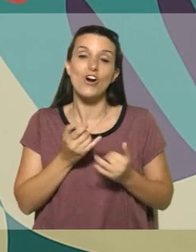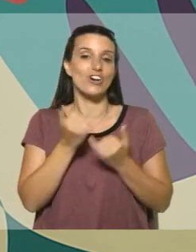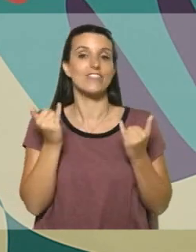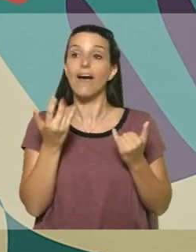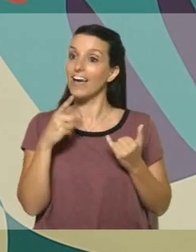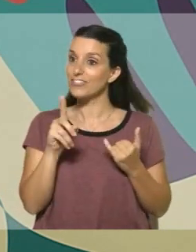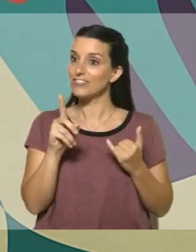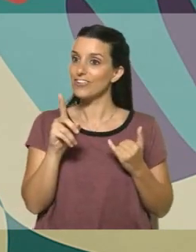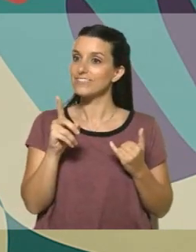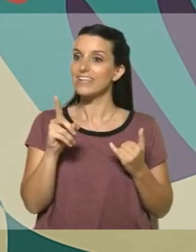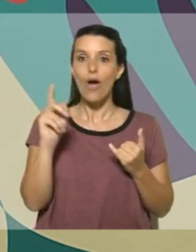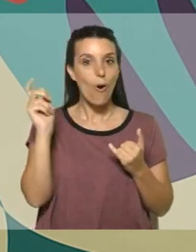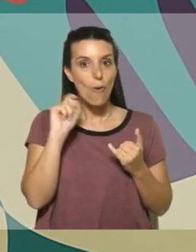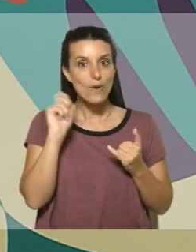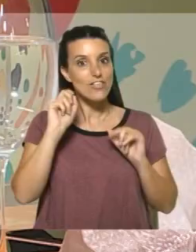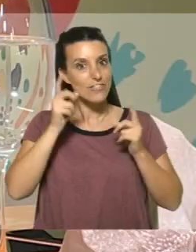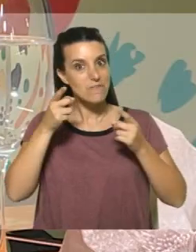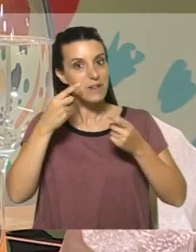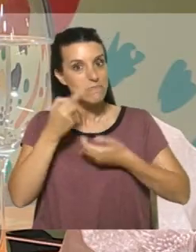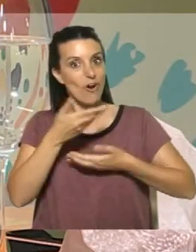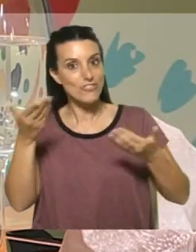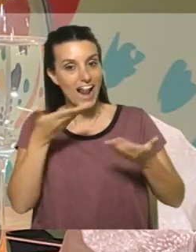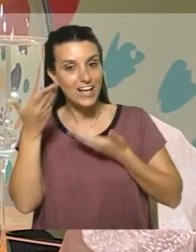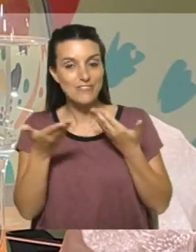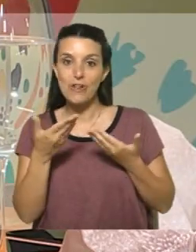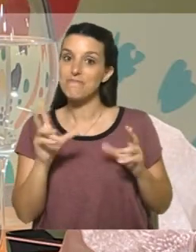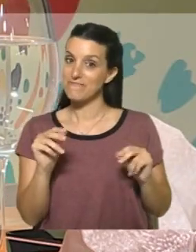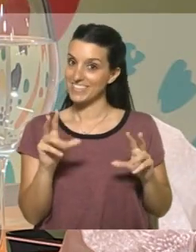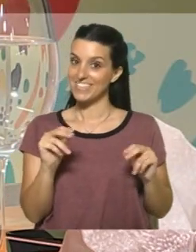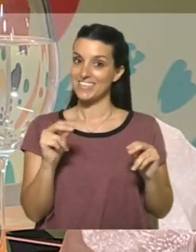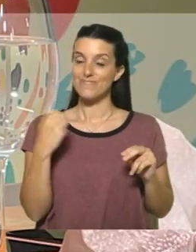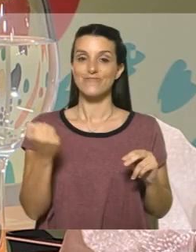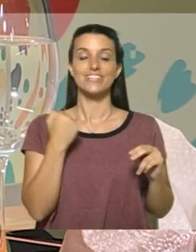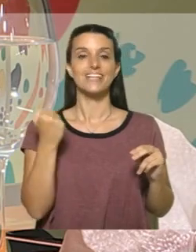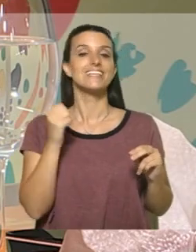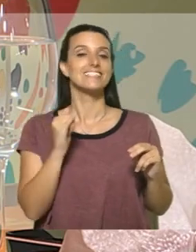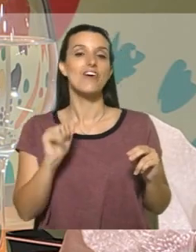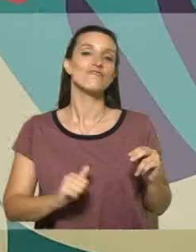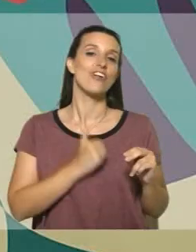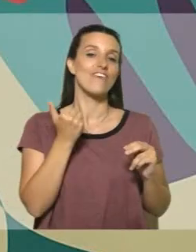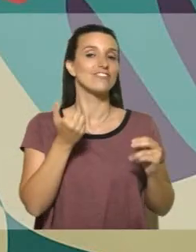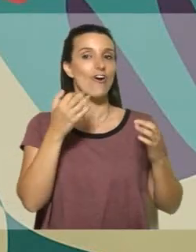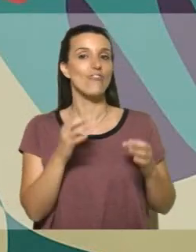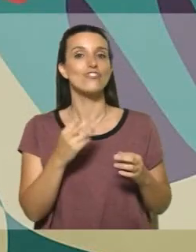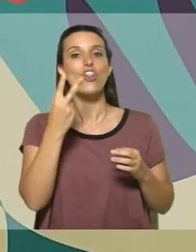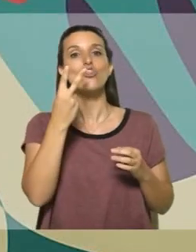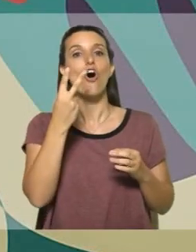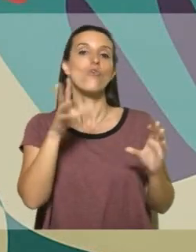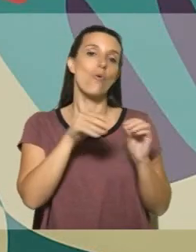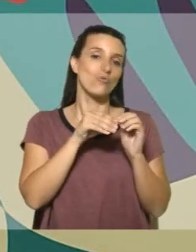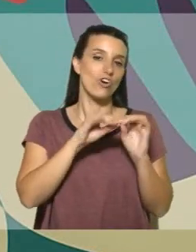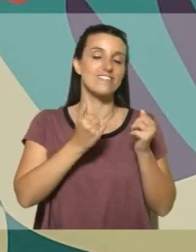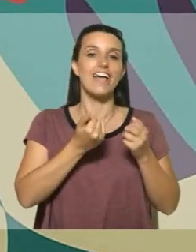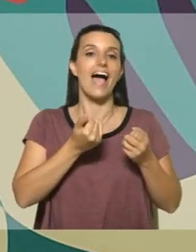estás festejando. ¿Qué cumpleaños que te mandás, Diego? Sí, ya. No es para cualquiera cumpleaños así. Ya aprovecho y hago las dos cosas juntas. Ya toco